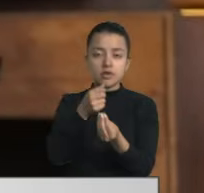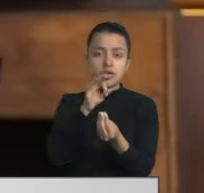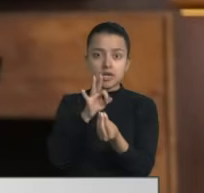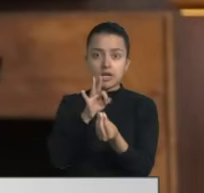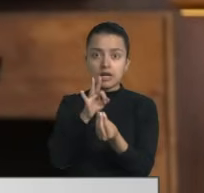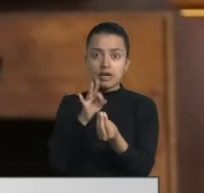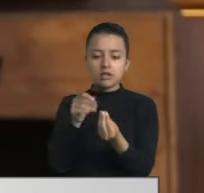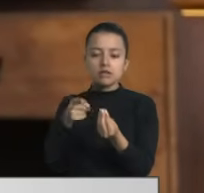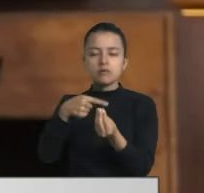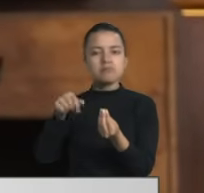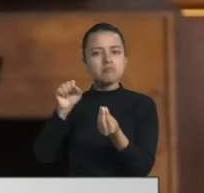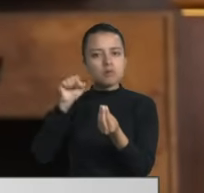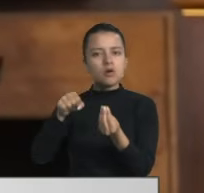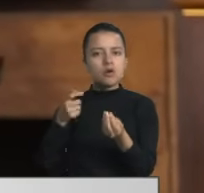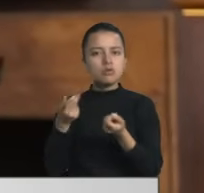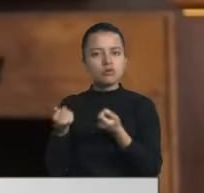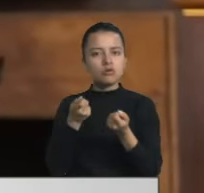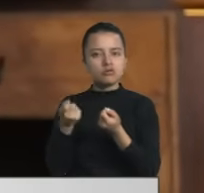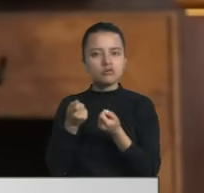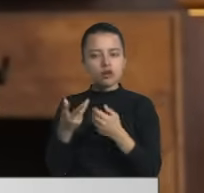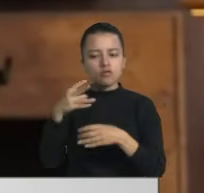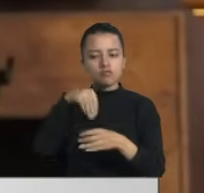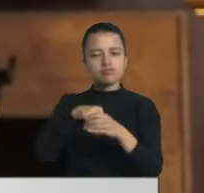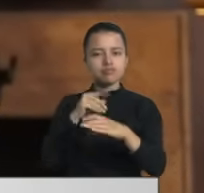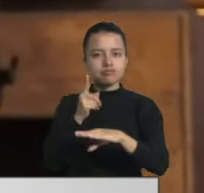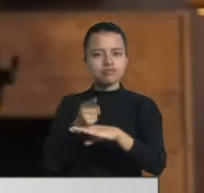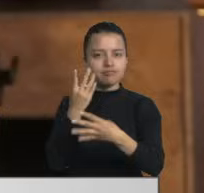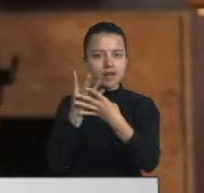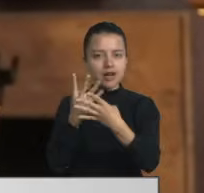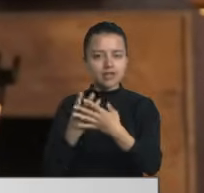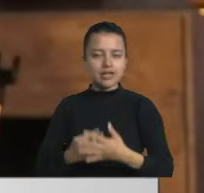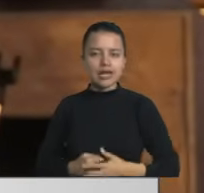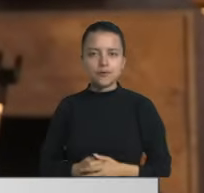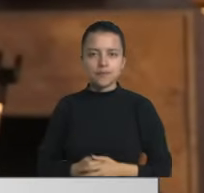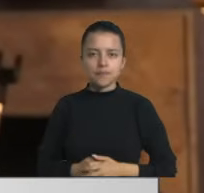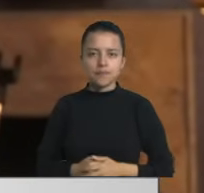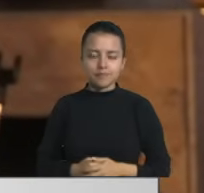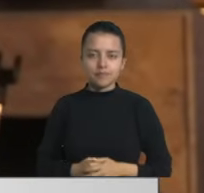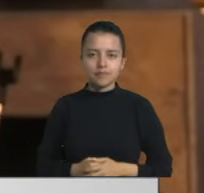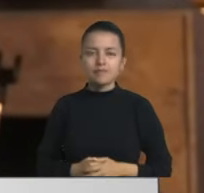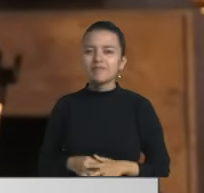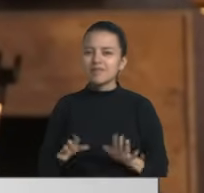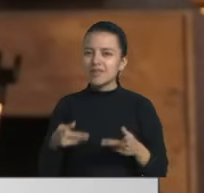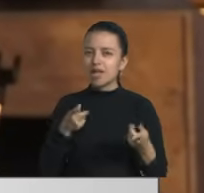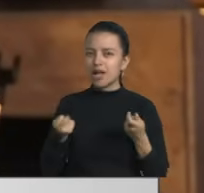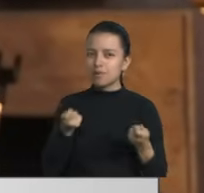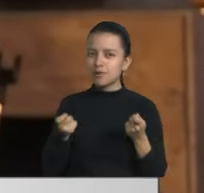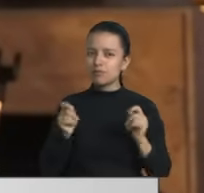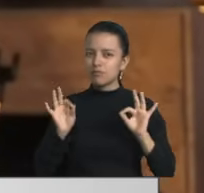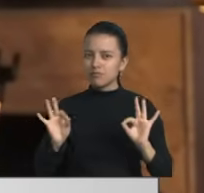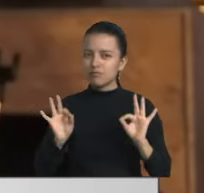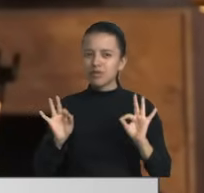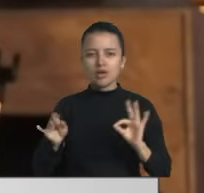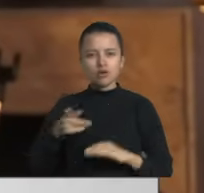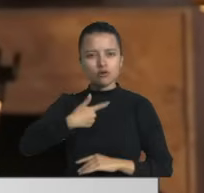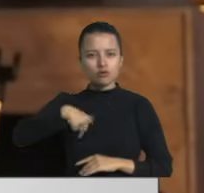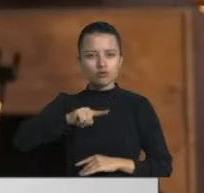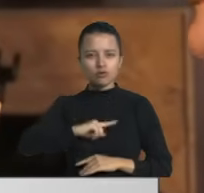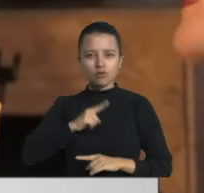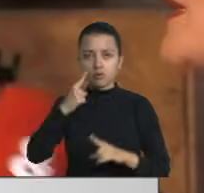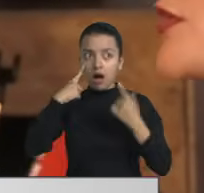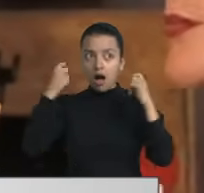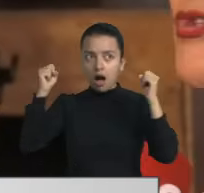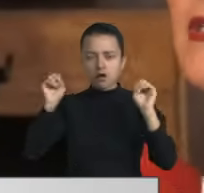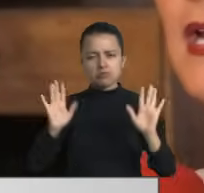operación traumática para el INPEC, para el sistema carcelario colombiano. Desde que manejemos estos números razonables, no hay motivo de